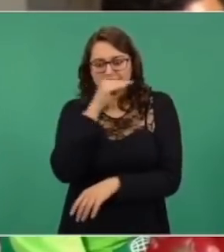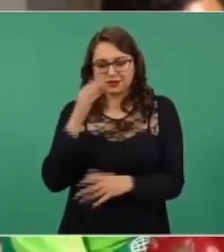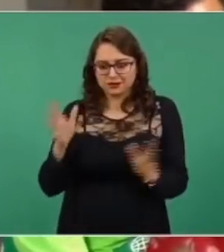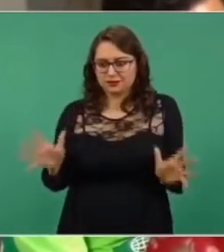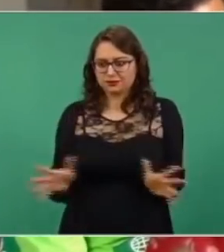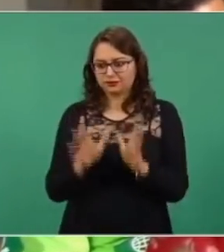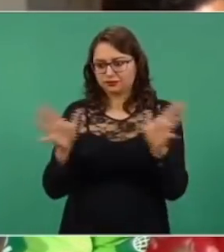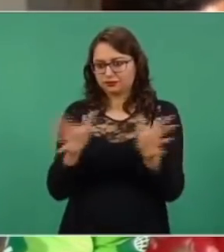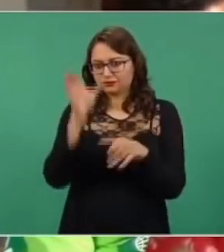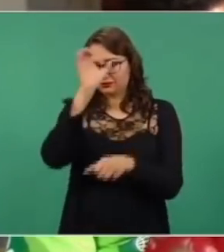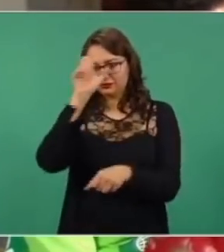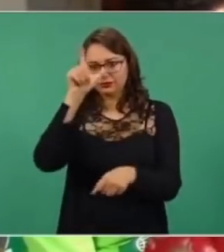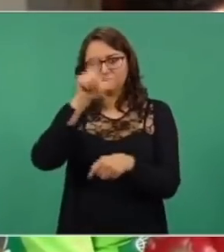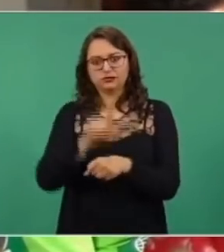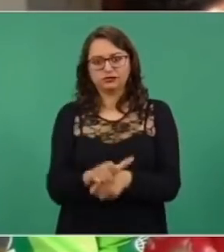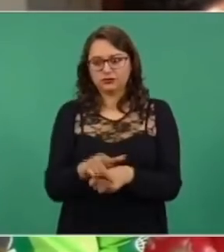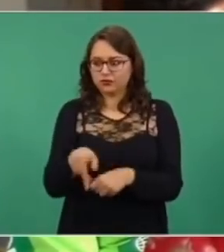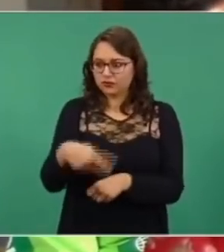fomentar justamente